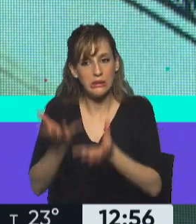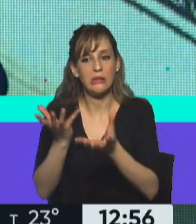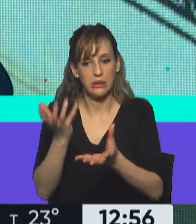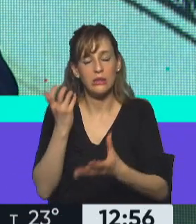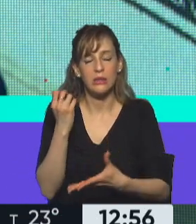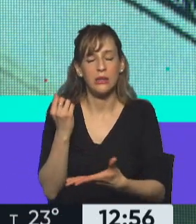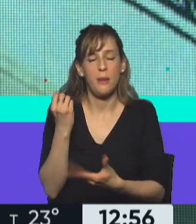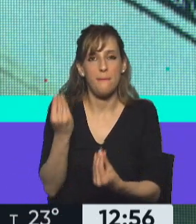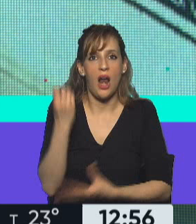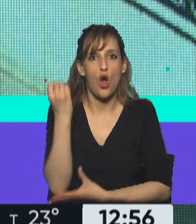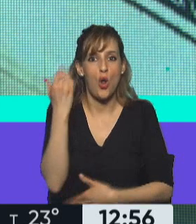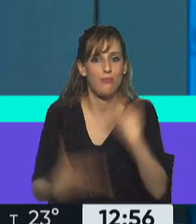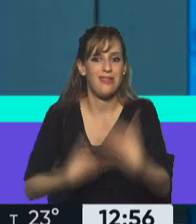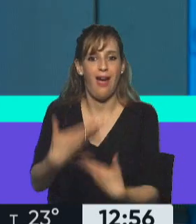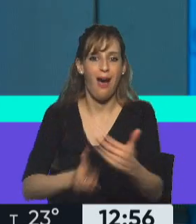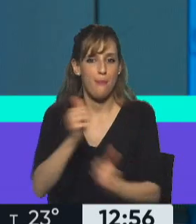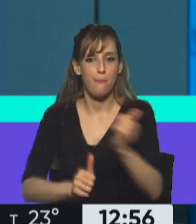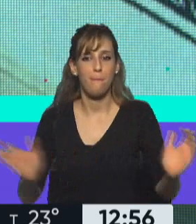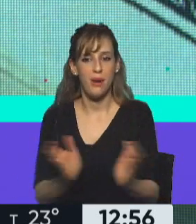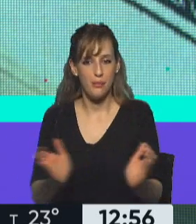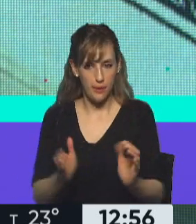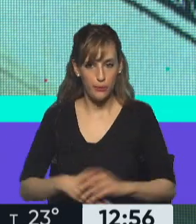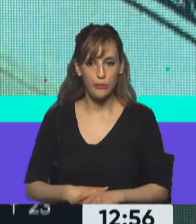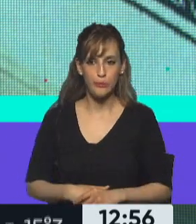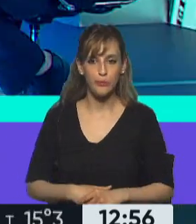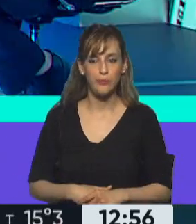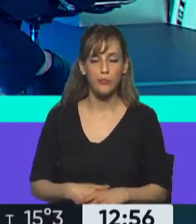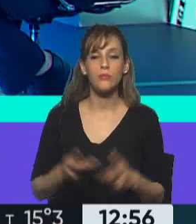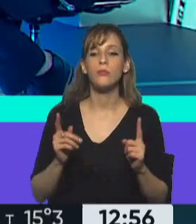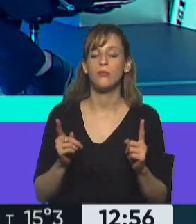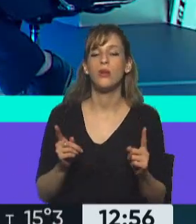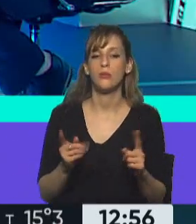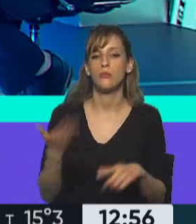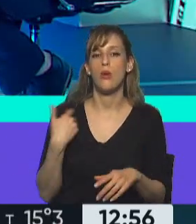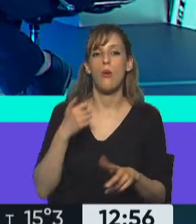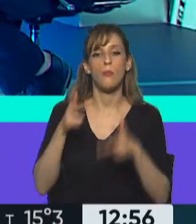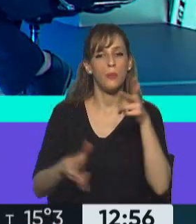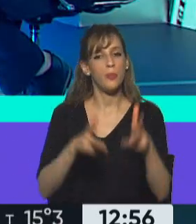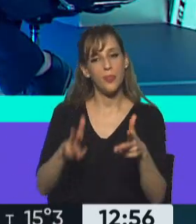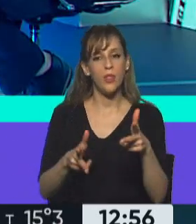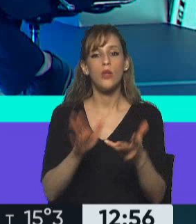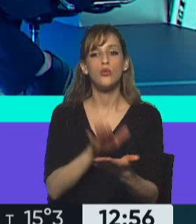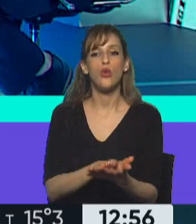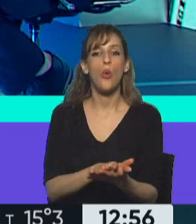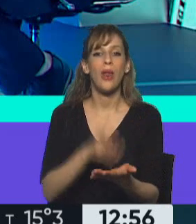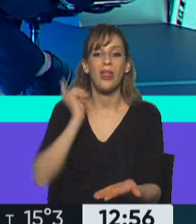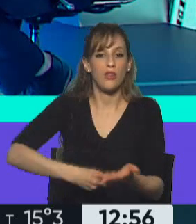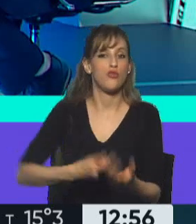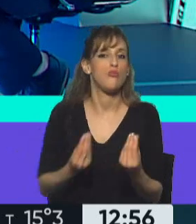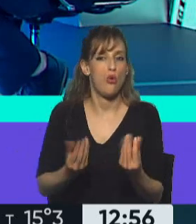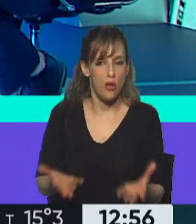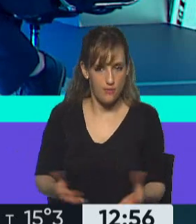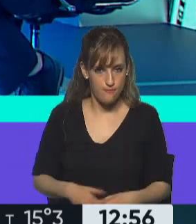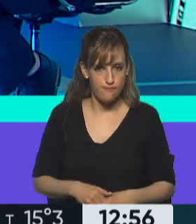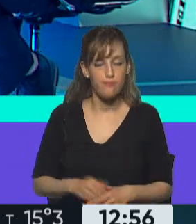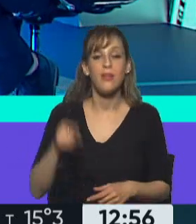Algo que anticipábamos el otro día, ¿no? Cuando analizábamos el fenómeno y el porqué de la medida. Y aquí estamos con uno de